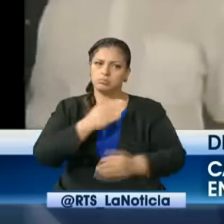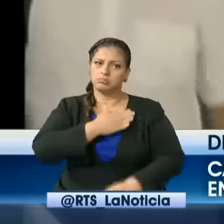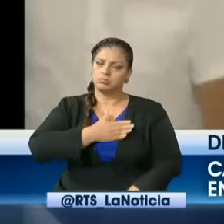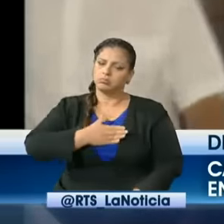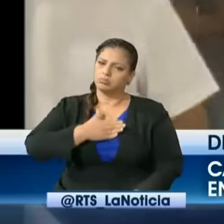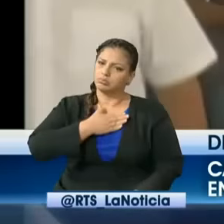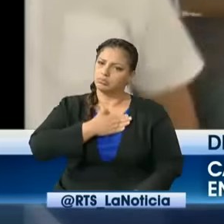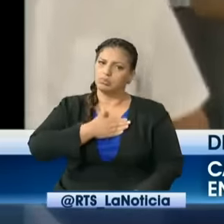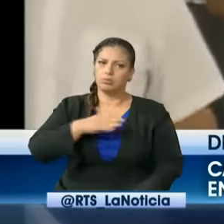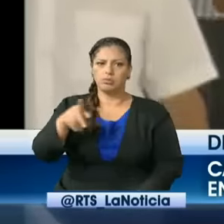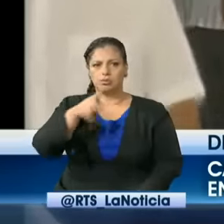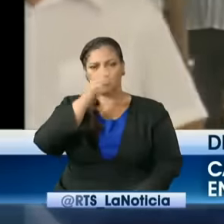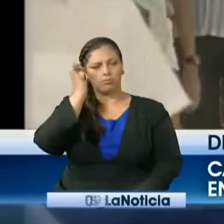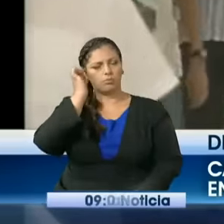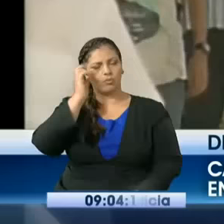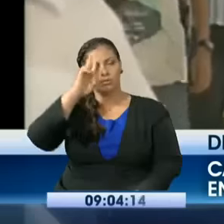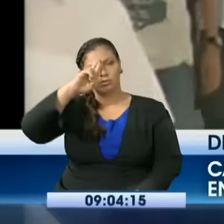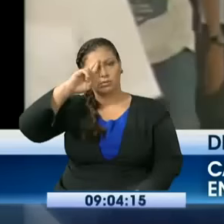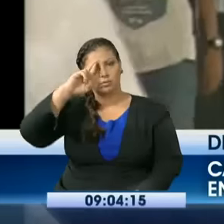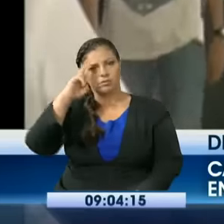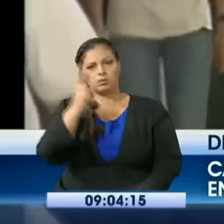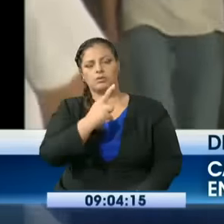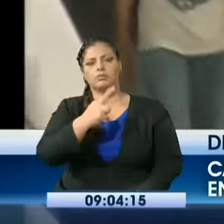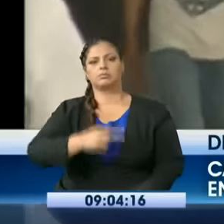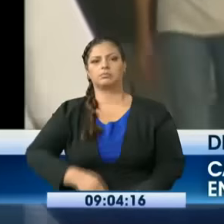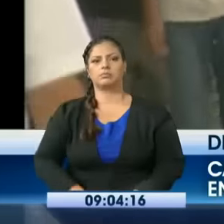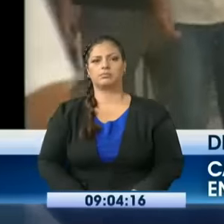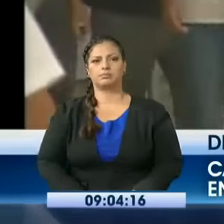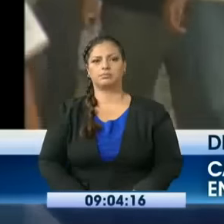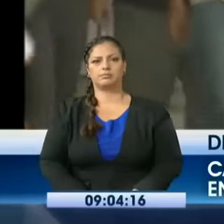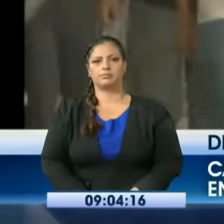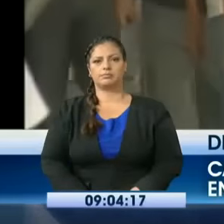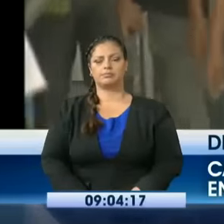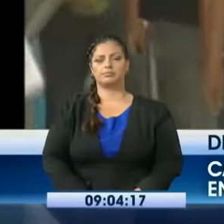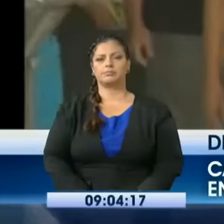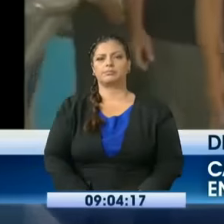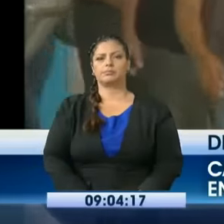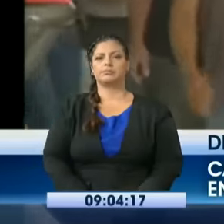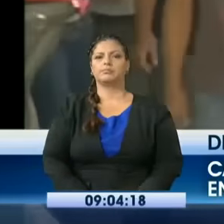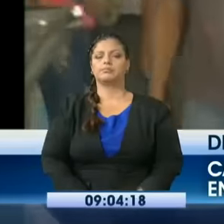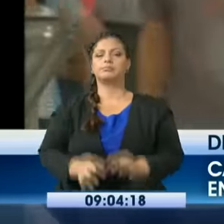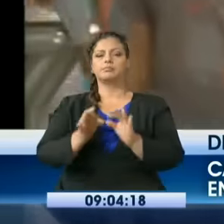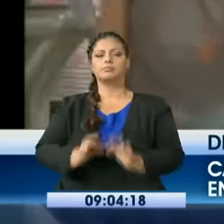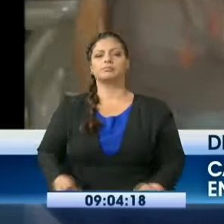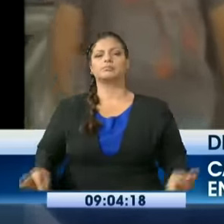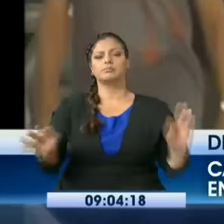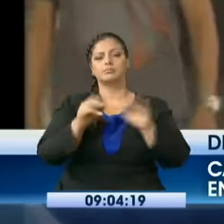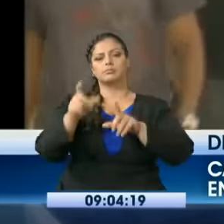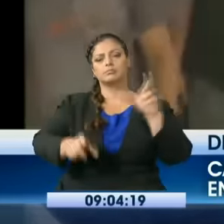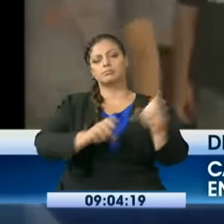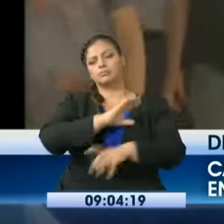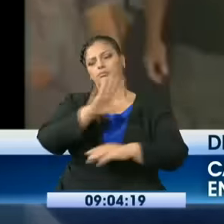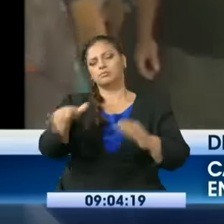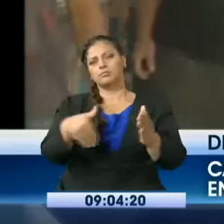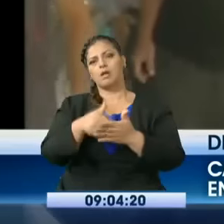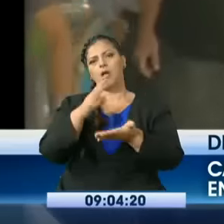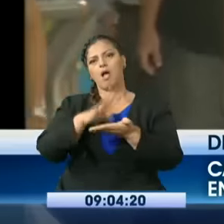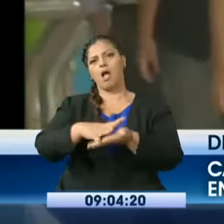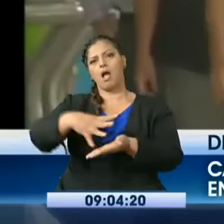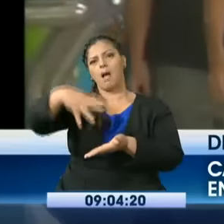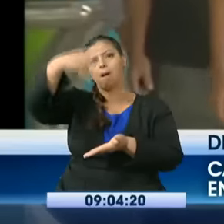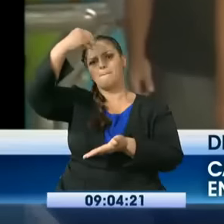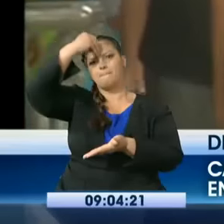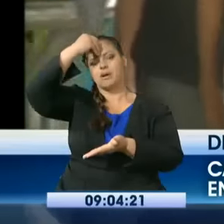mediático que pudiéramos realizar. Quisiéramos que se comprenda por parte de la ciudadanía que no es lo importante